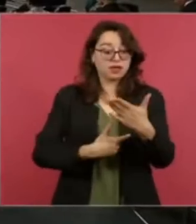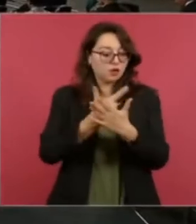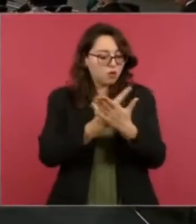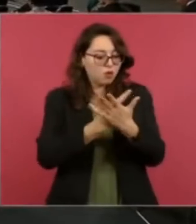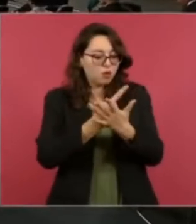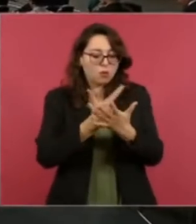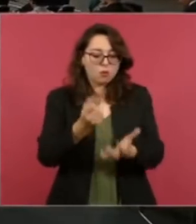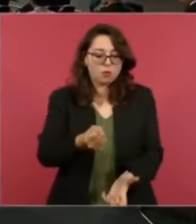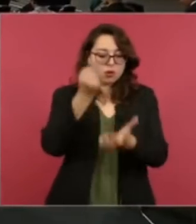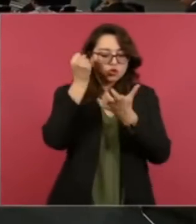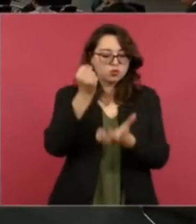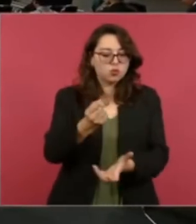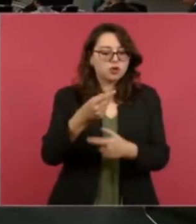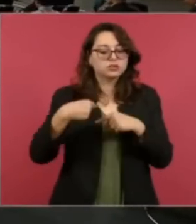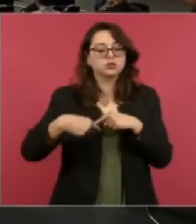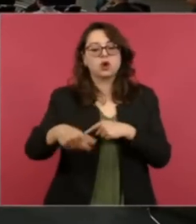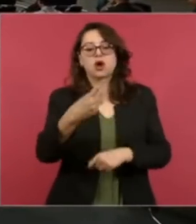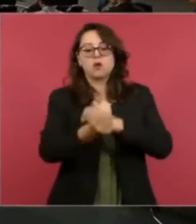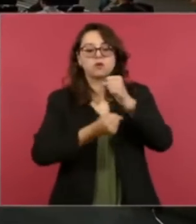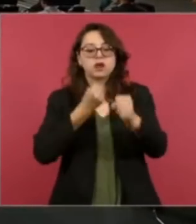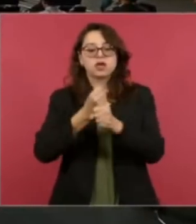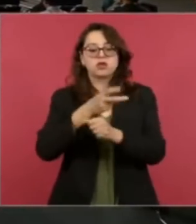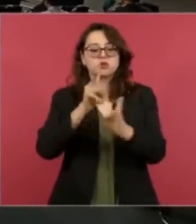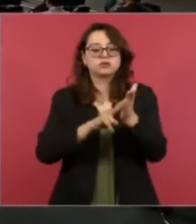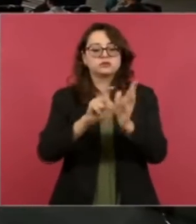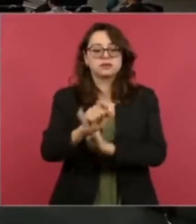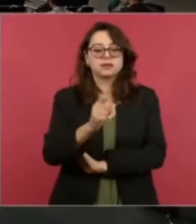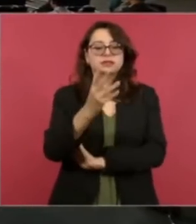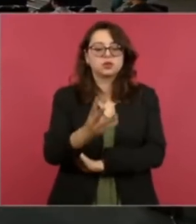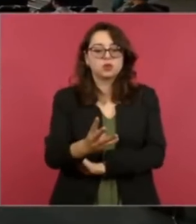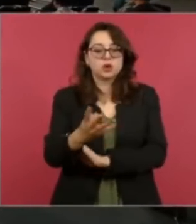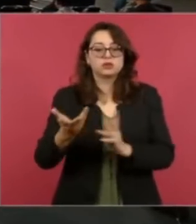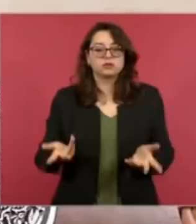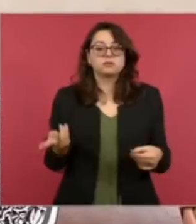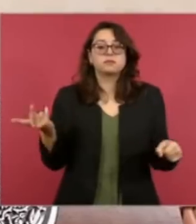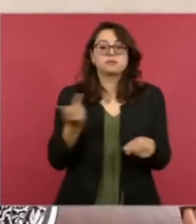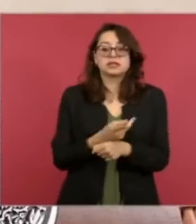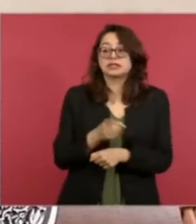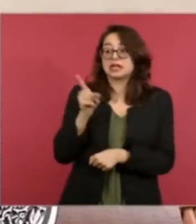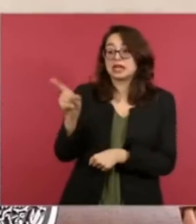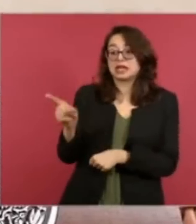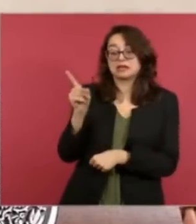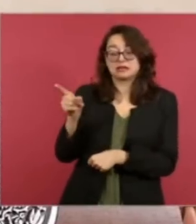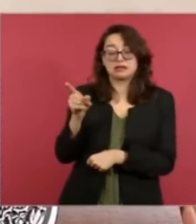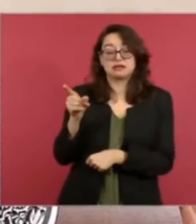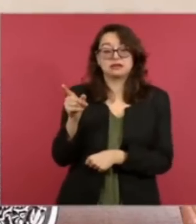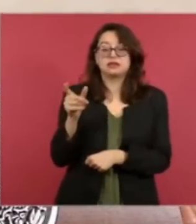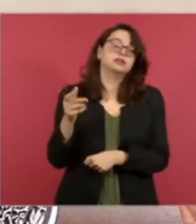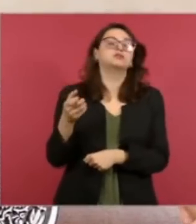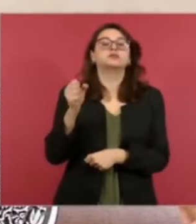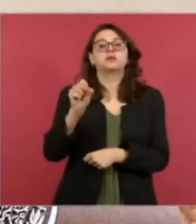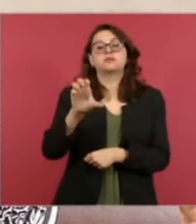en la Cámara de Diputados y tienen un fideicomiso de 20,000 millones de